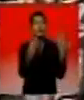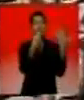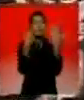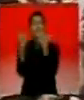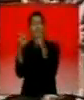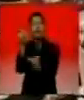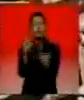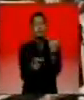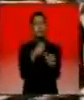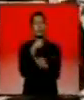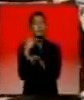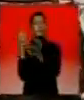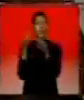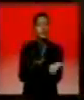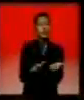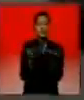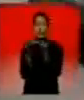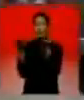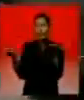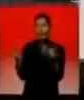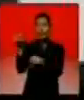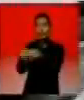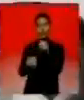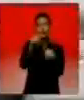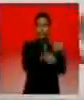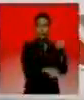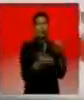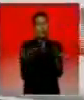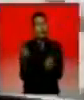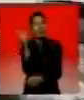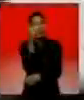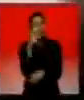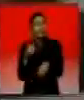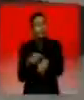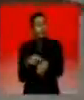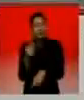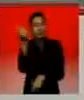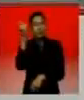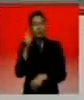cuantiosos daños materiales. Alfonso Reyes Cruzati, Gama Noticias.